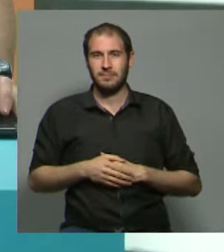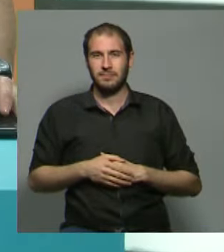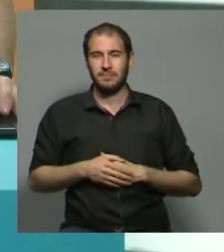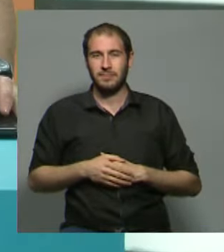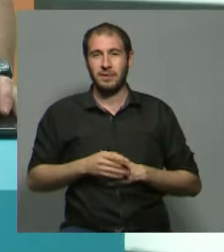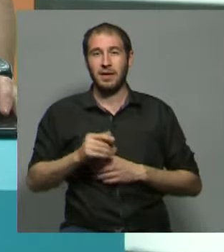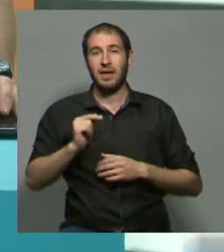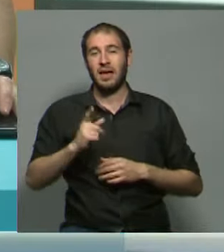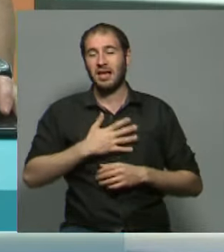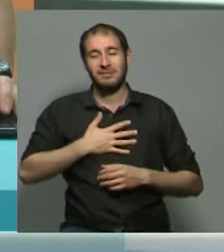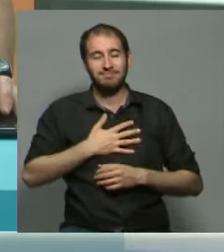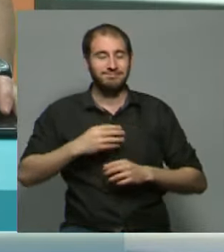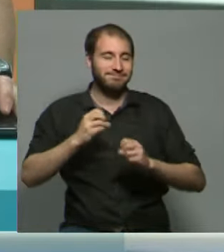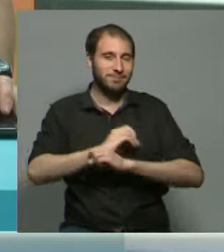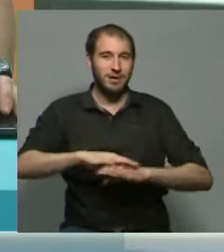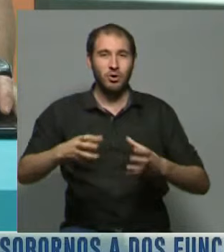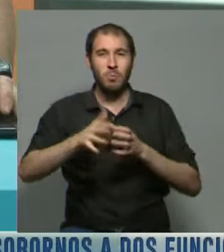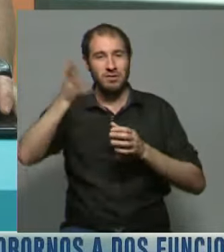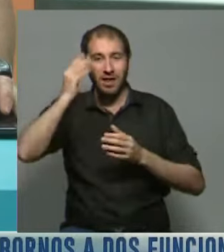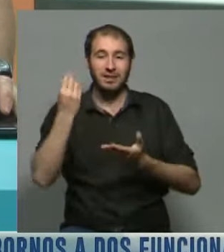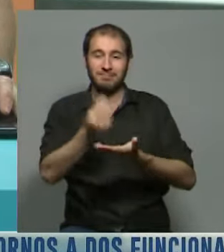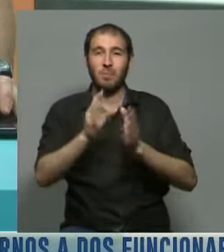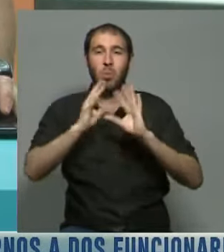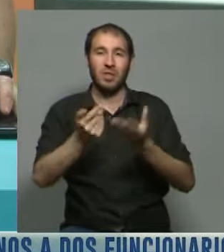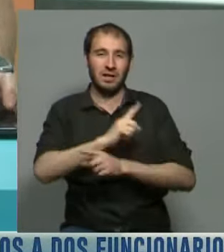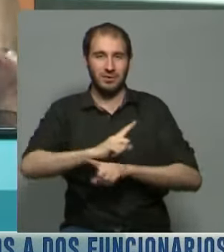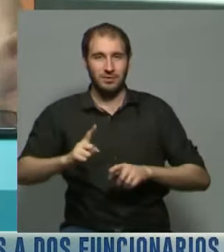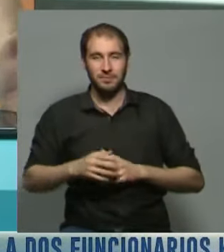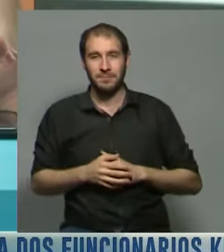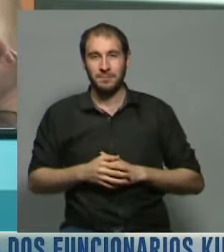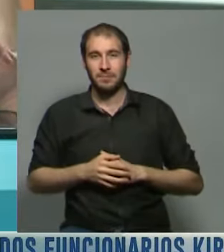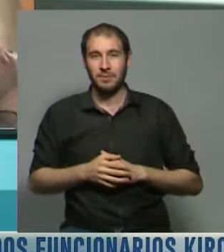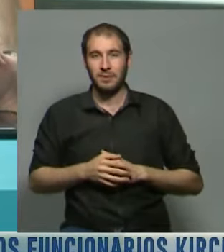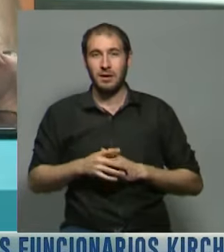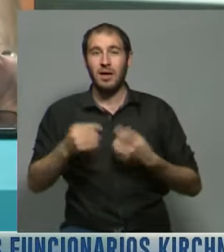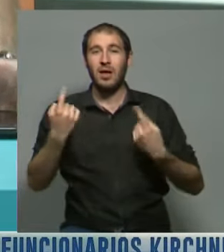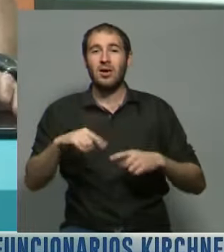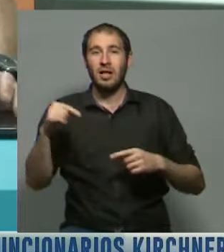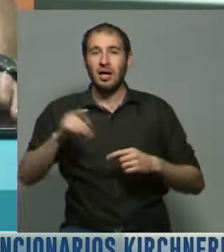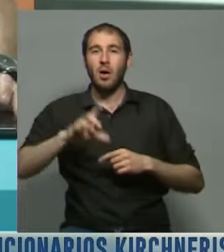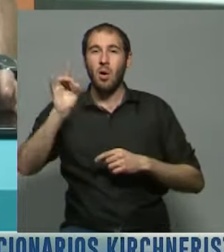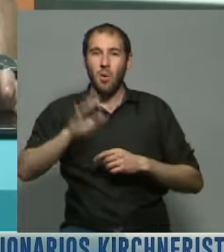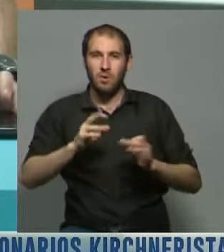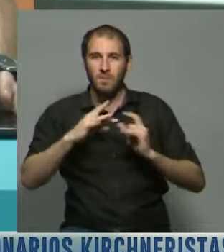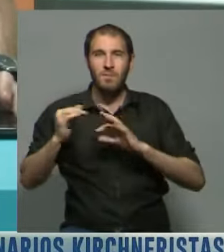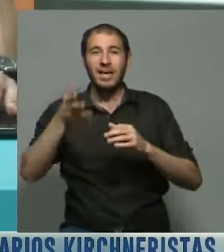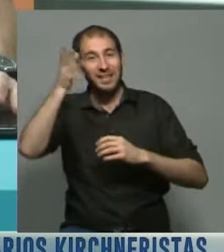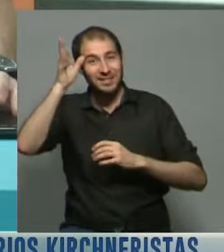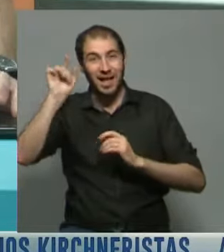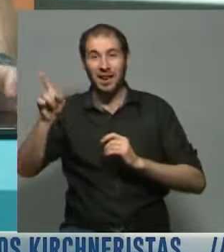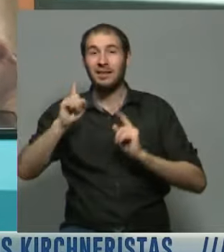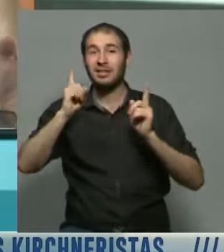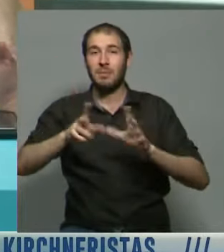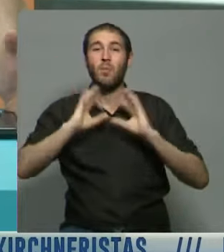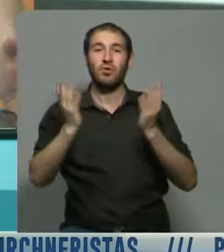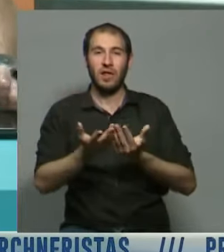Bueno, el descontento de los italianos luego de no clasificar al Mundial de Rusia, y bueno, esto es algo que viene no solamente teniendo repercusiones en Italia, sino también a